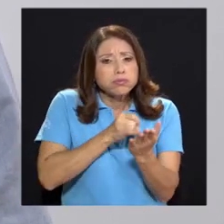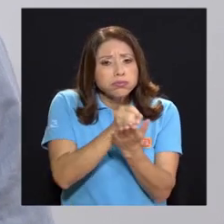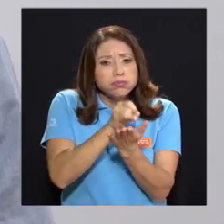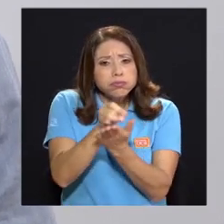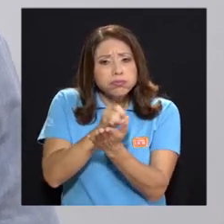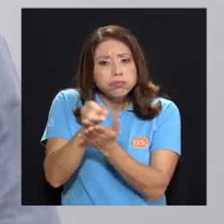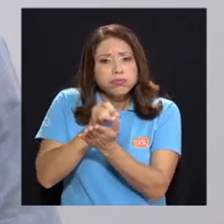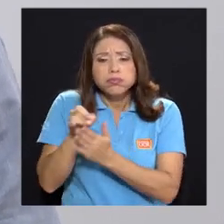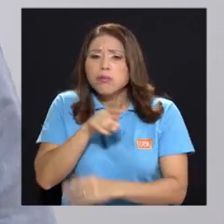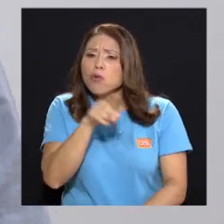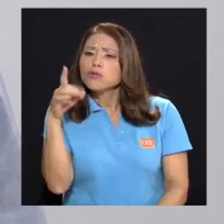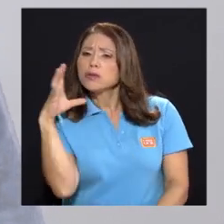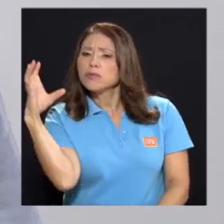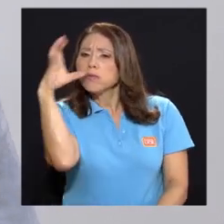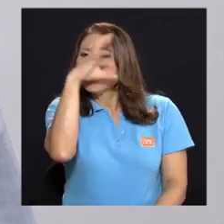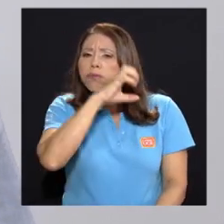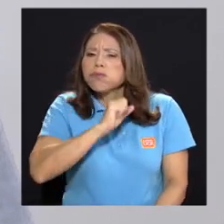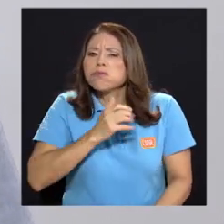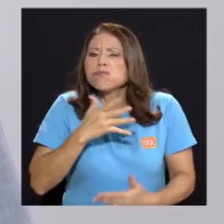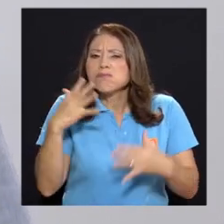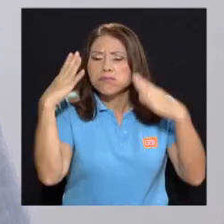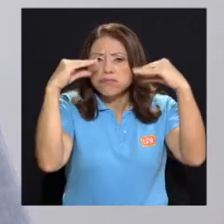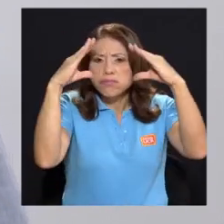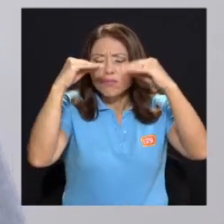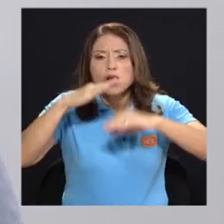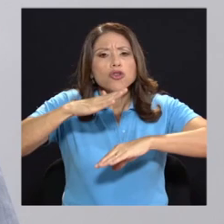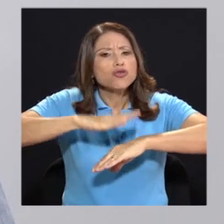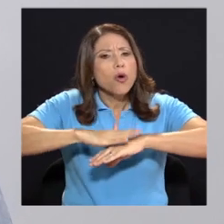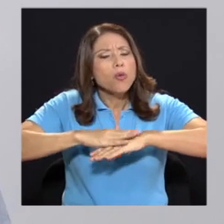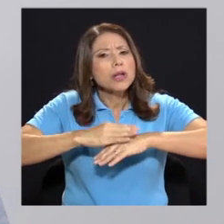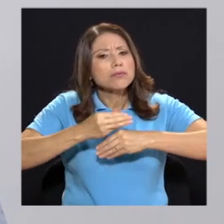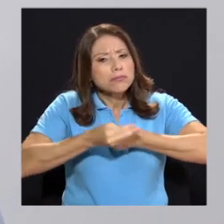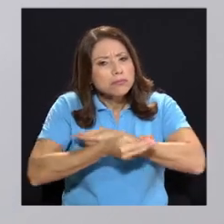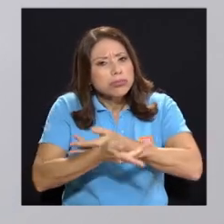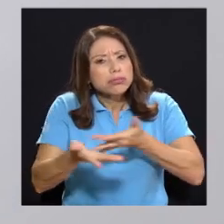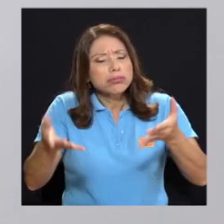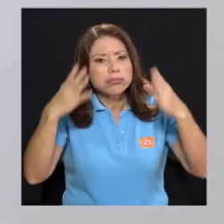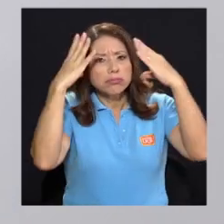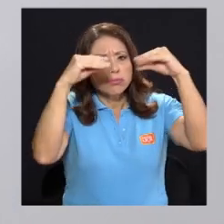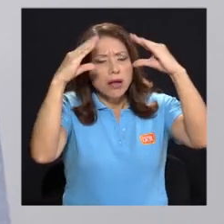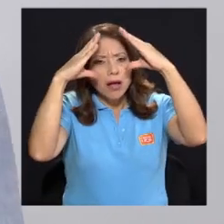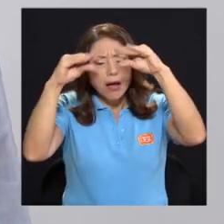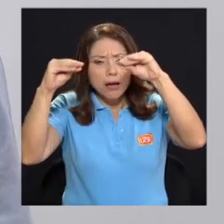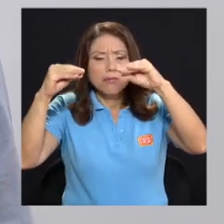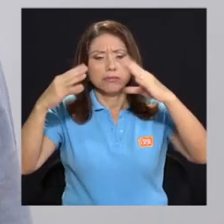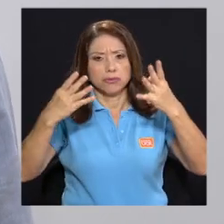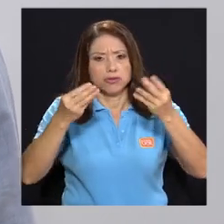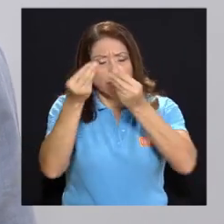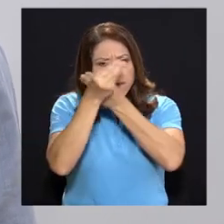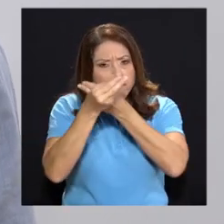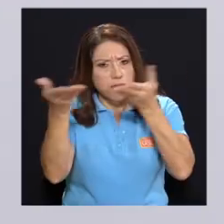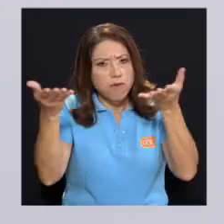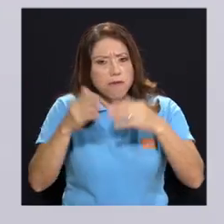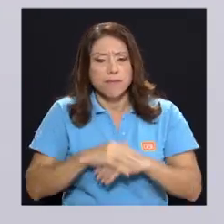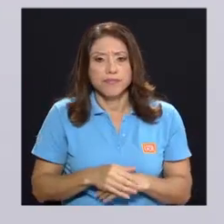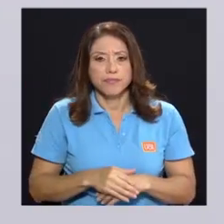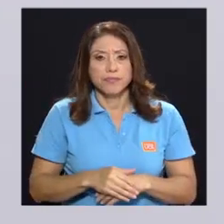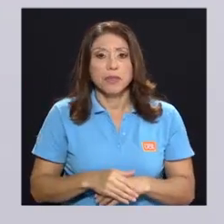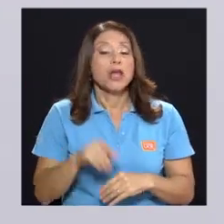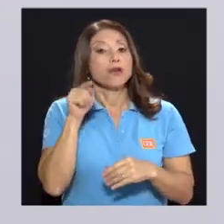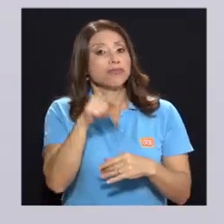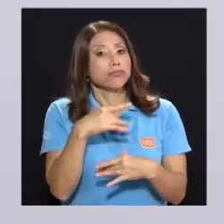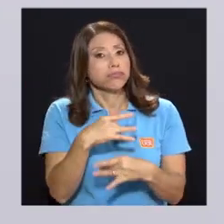que ustedes encontraron respecto a la disponibilidad de actos y digamos información mire eso es un punto